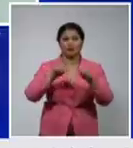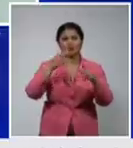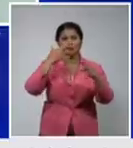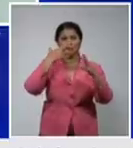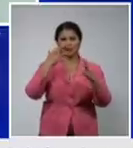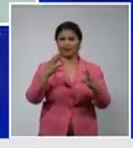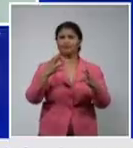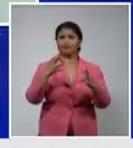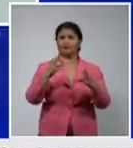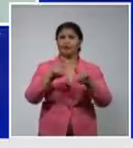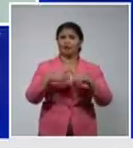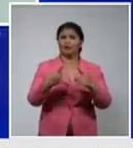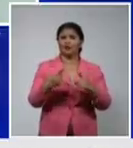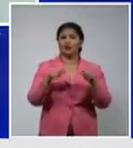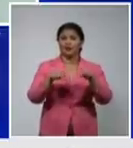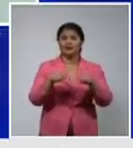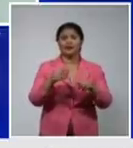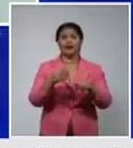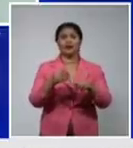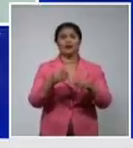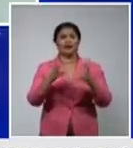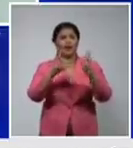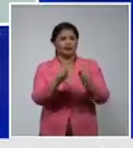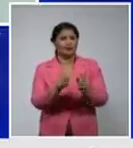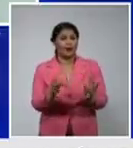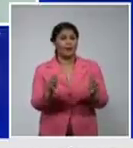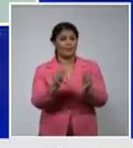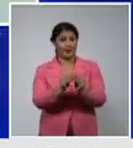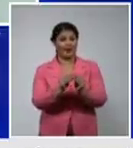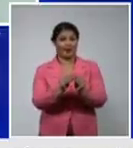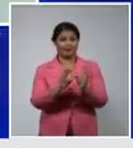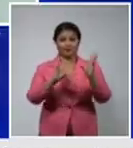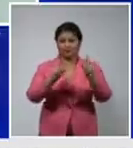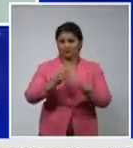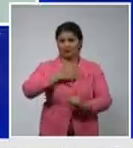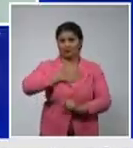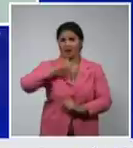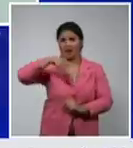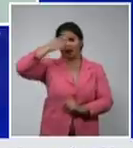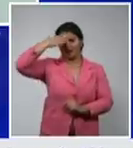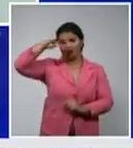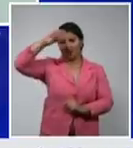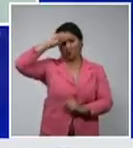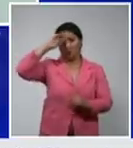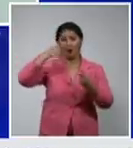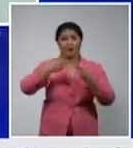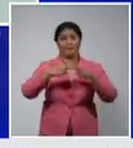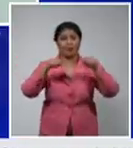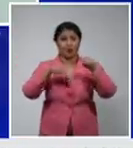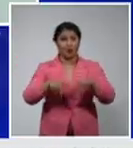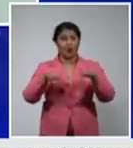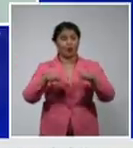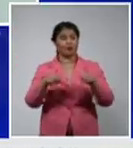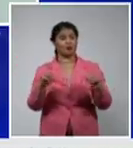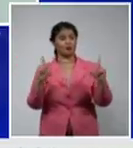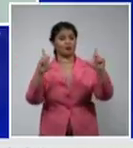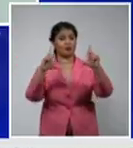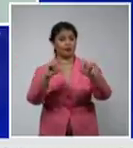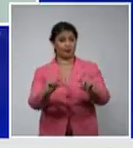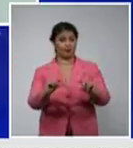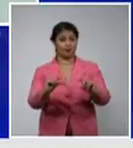es transmisión propia de nuestro país. De todas formas, es una reducción que de mantenerse